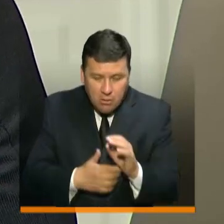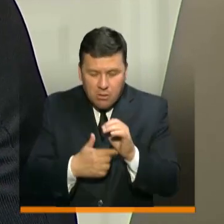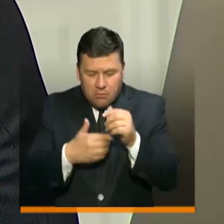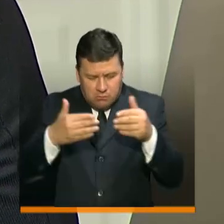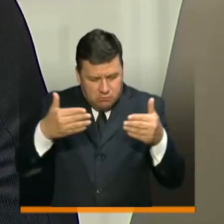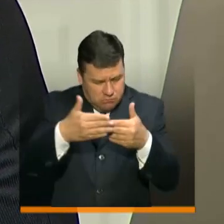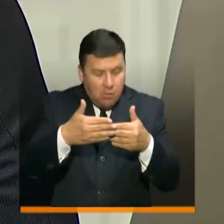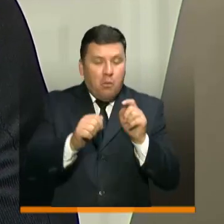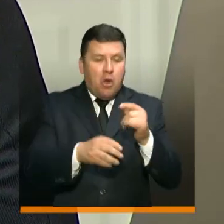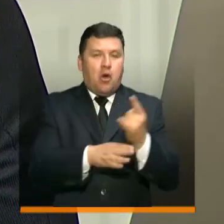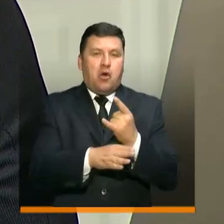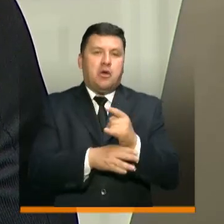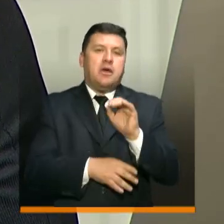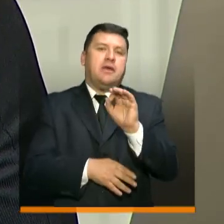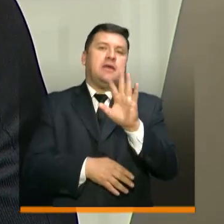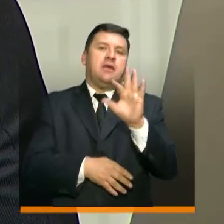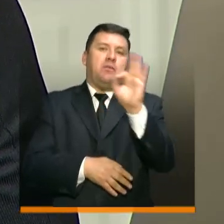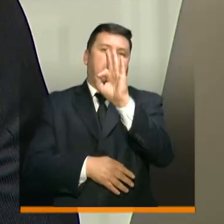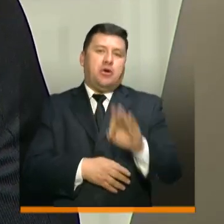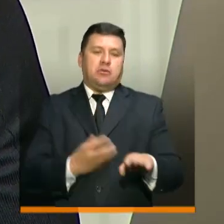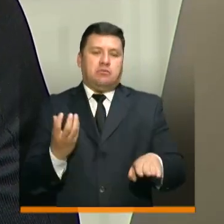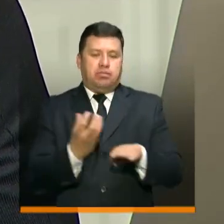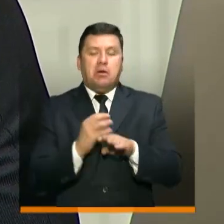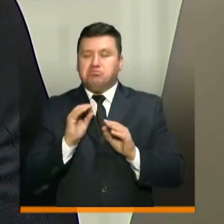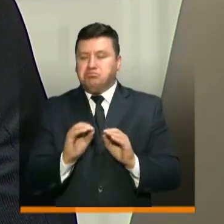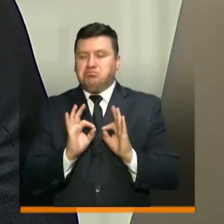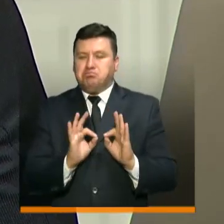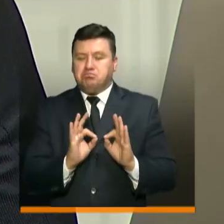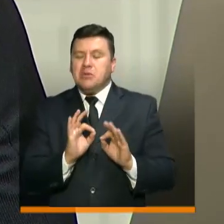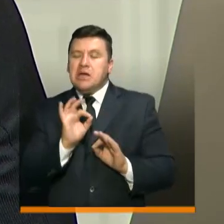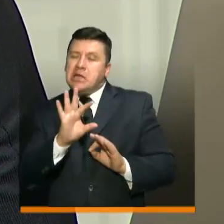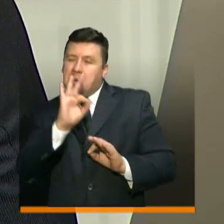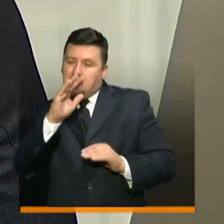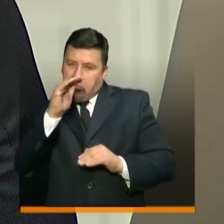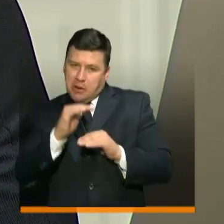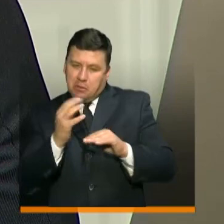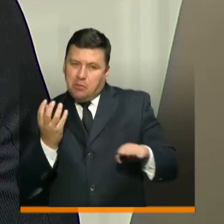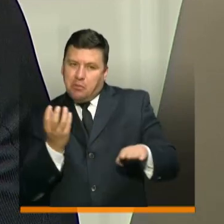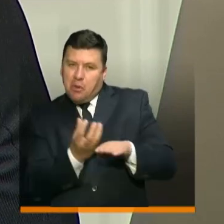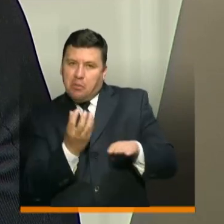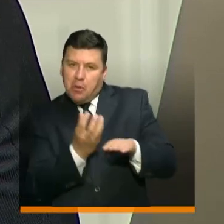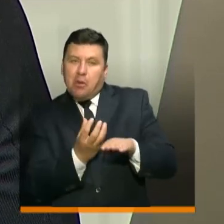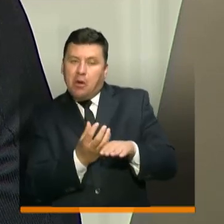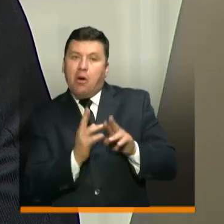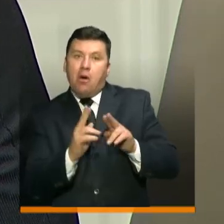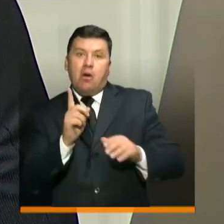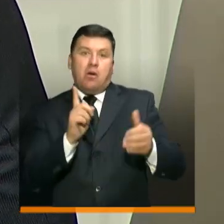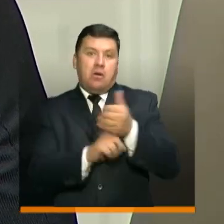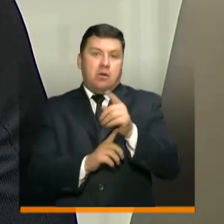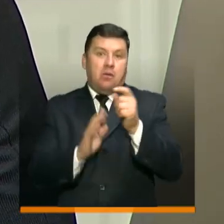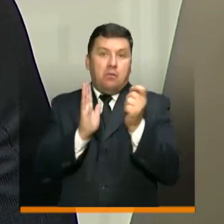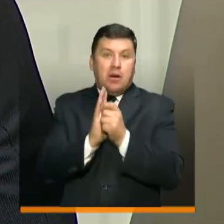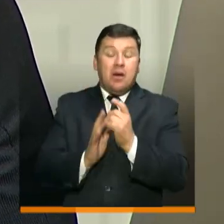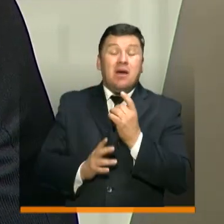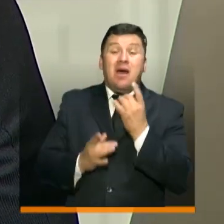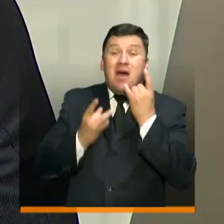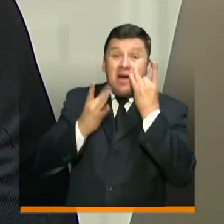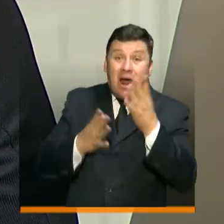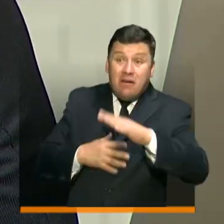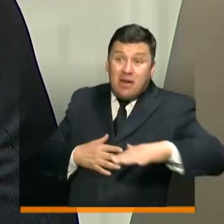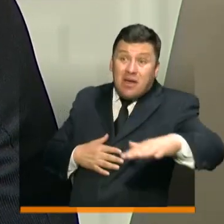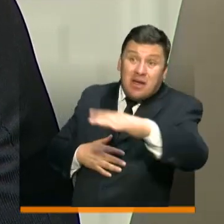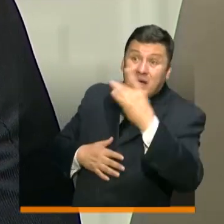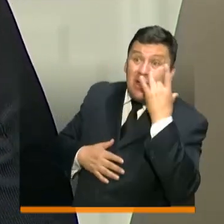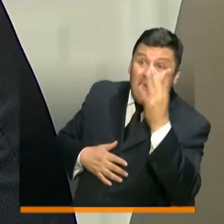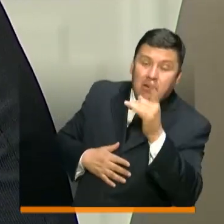tener esa utilización del 35% y a través de monitoreo y gestión podemos lograr que los puntos críticos tengan la